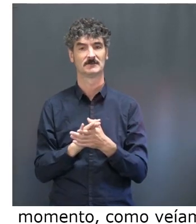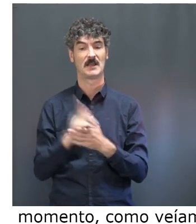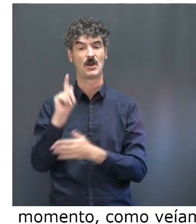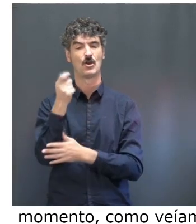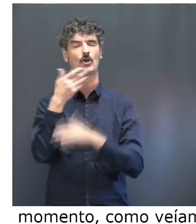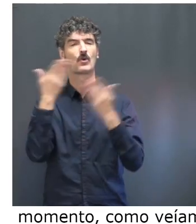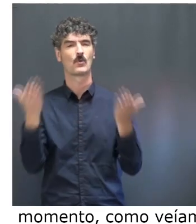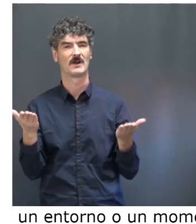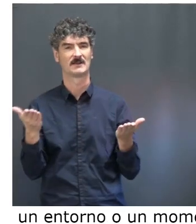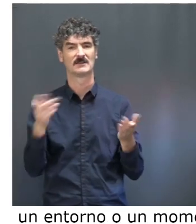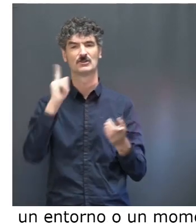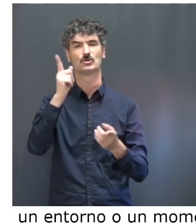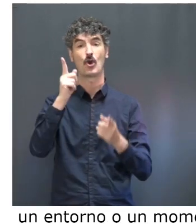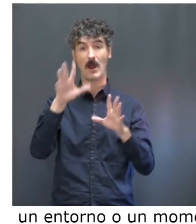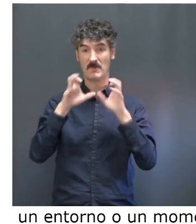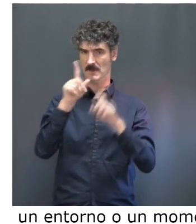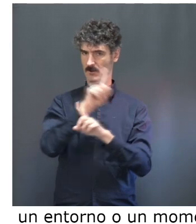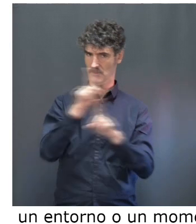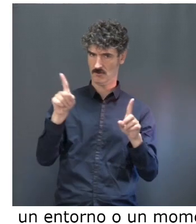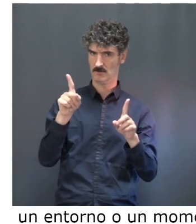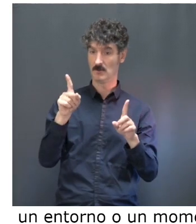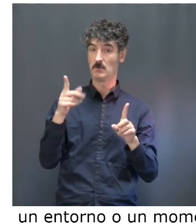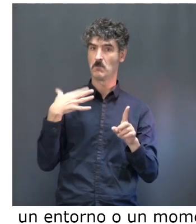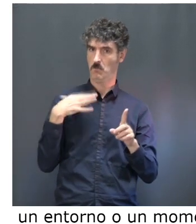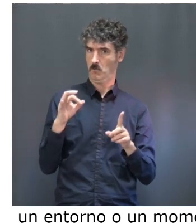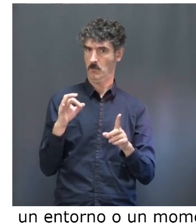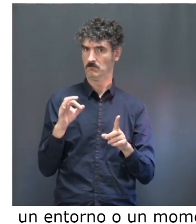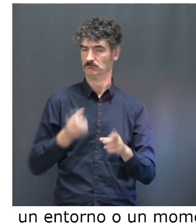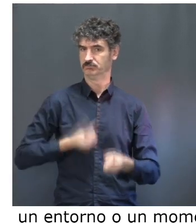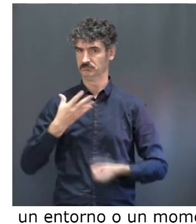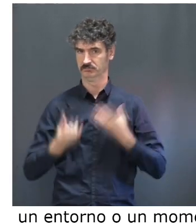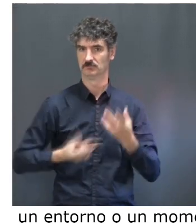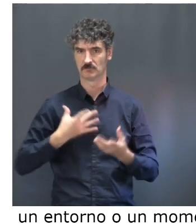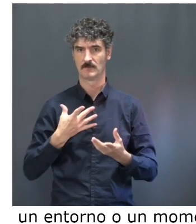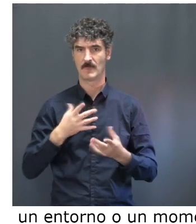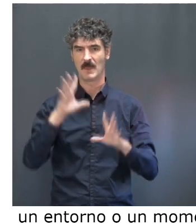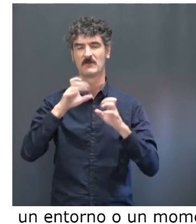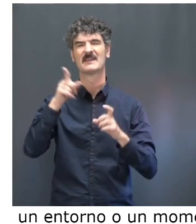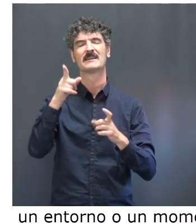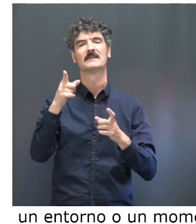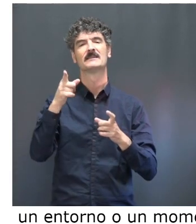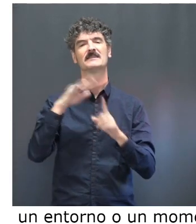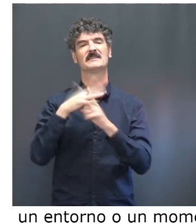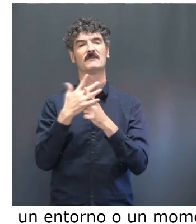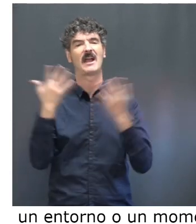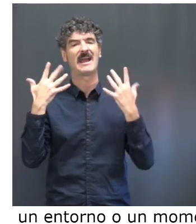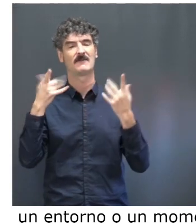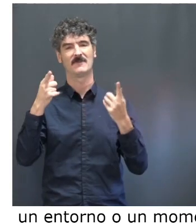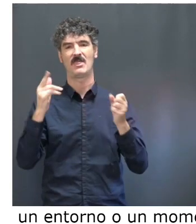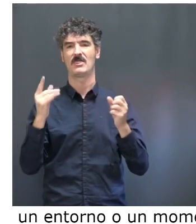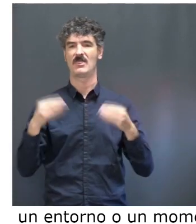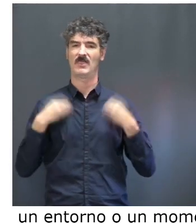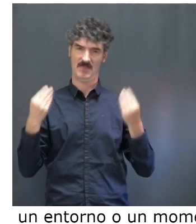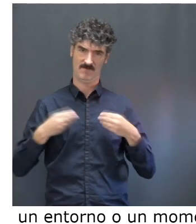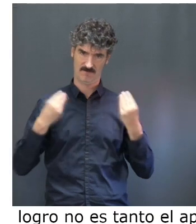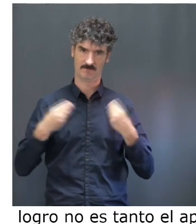logro, no es tanto el aprendizaje, aunque se produzca de manera incidental, es el disfrute, ¿no? Entonces, en este caso